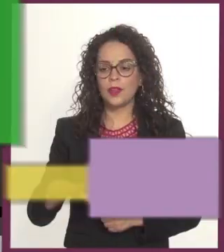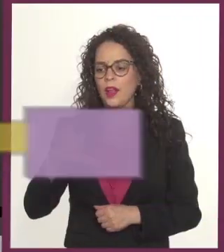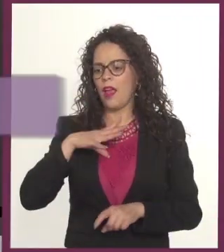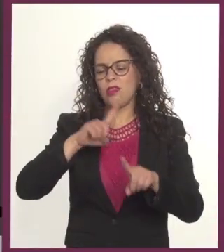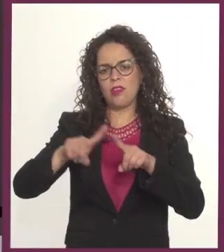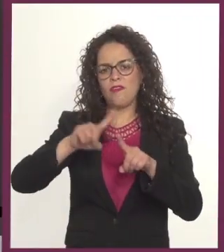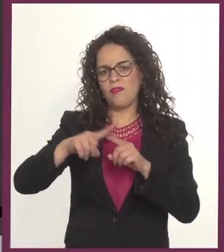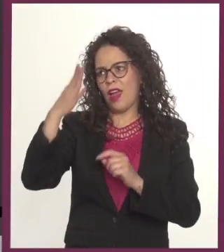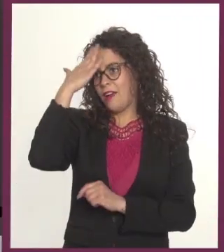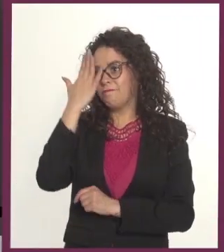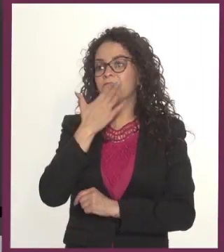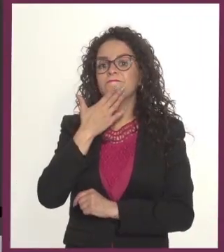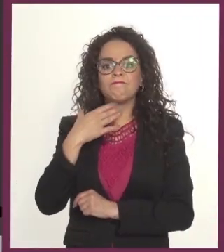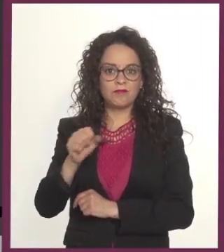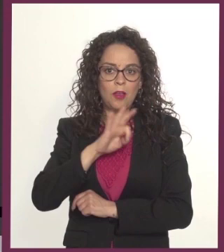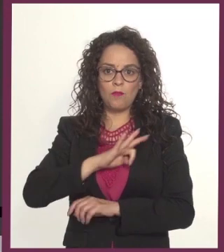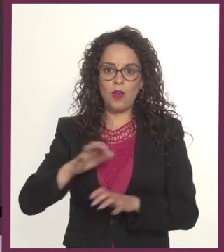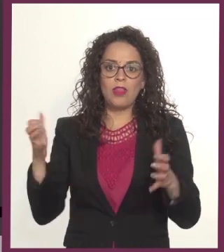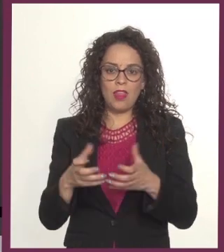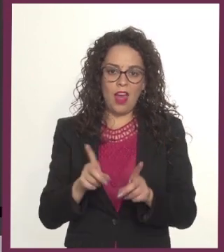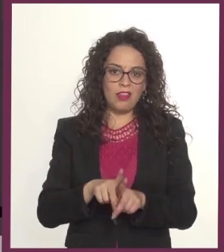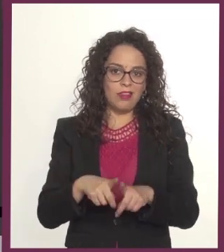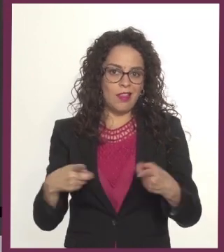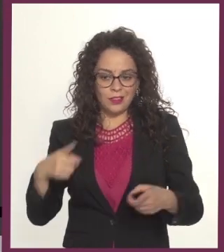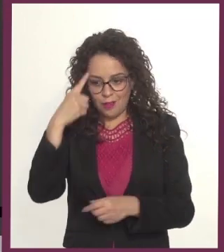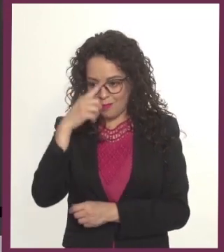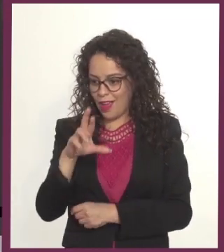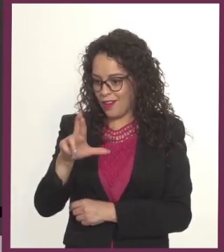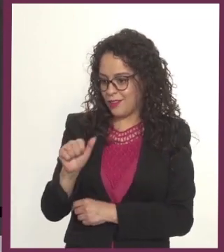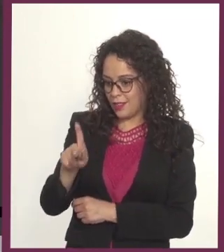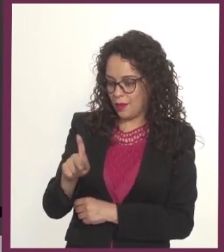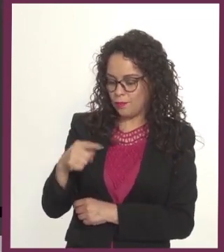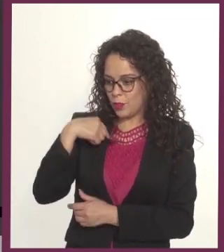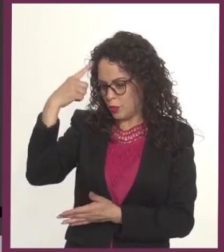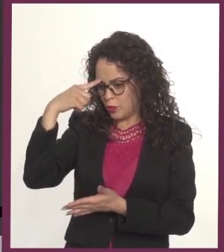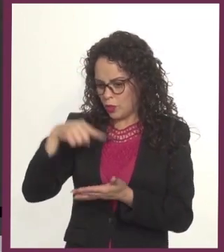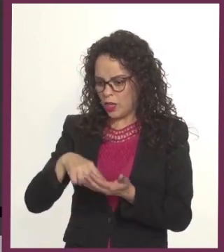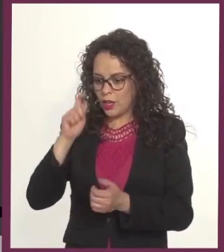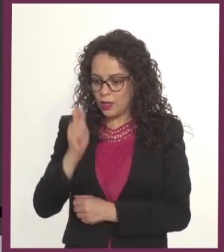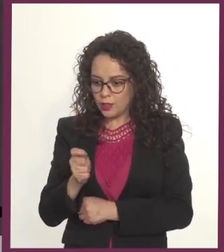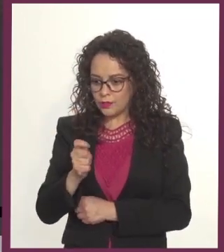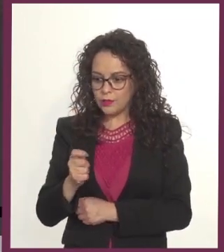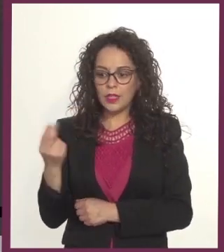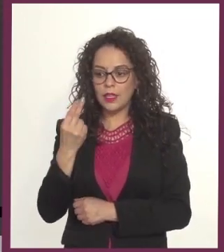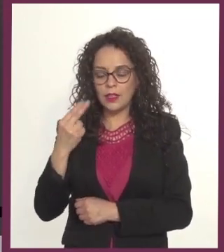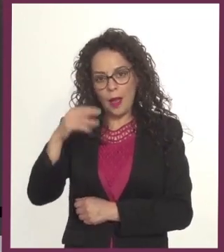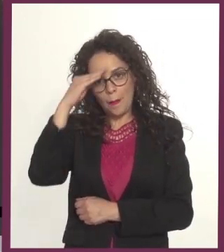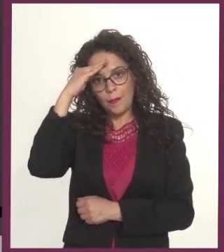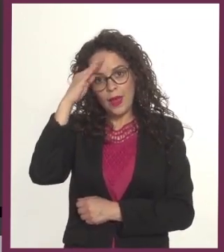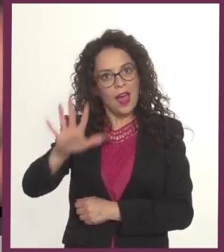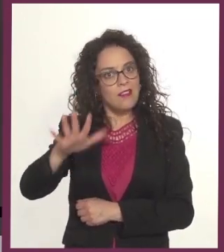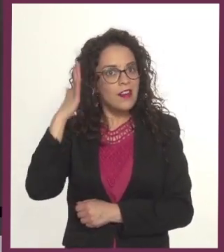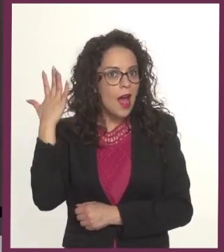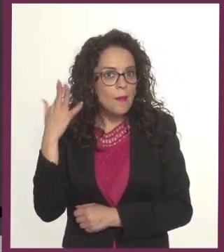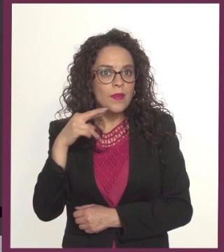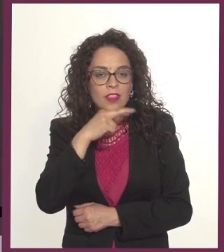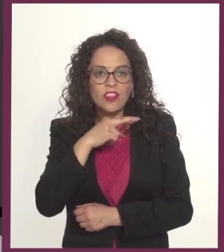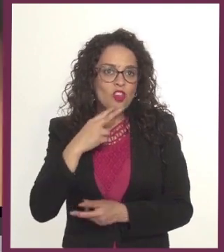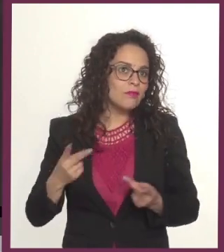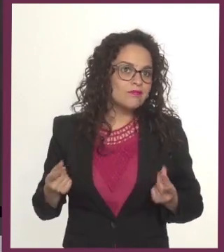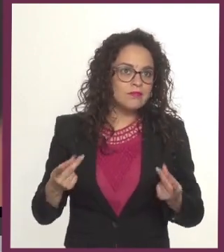Hay muchas habilidades que se desarrollan para rapear. Me parece que una es pensar rápido y hay muchas